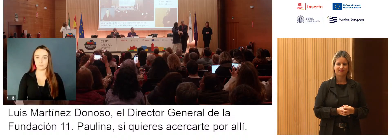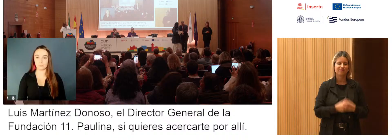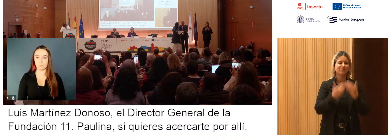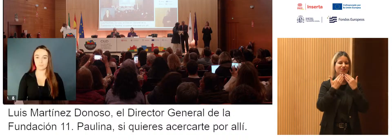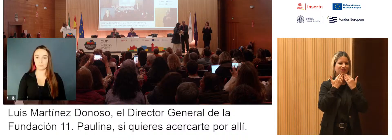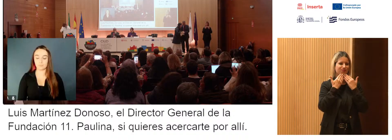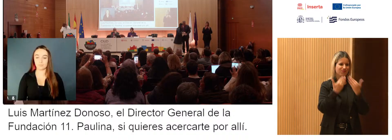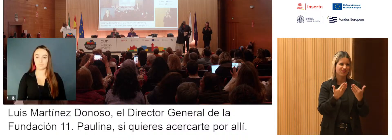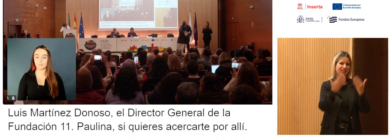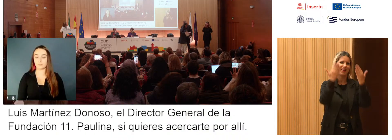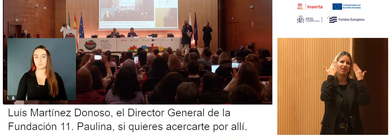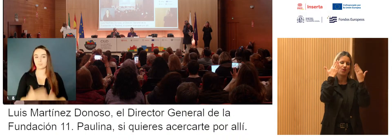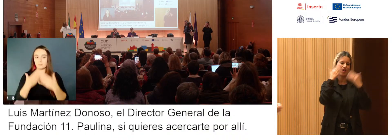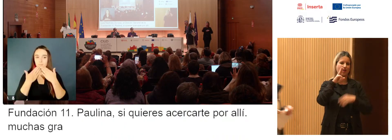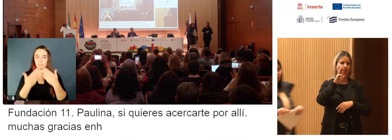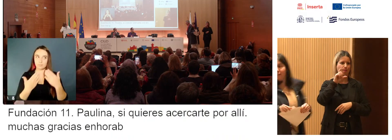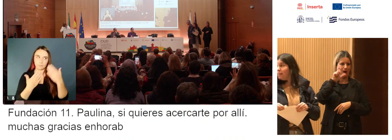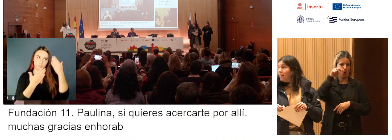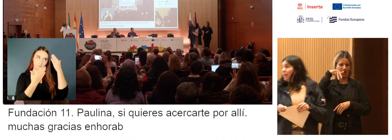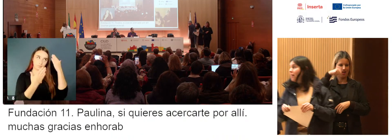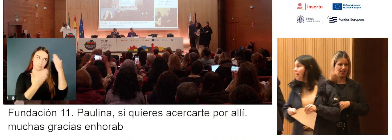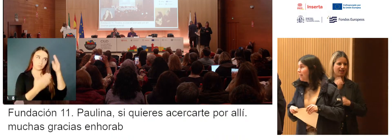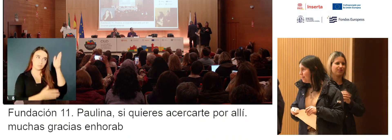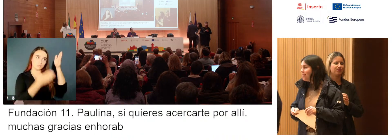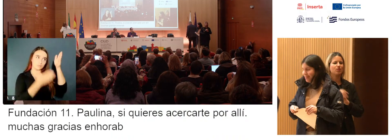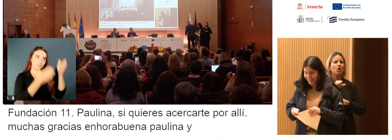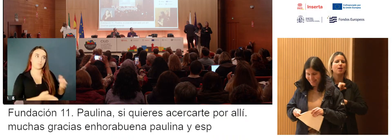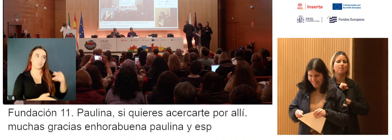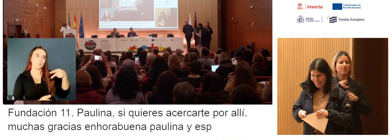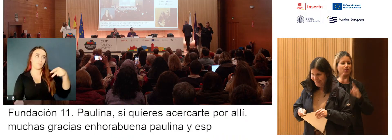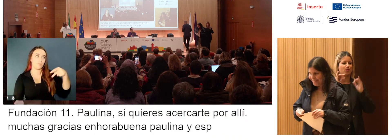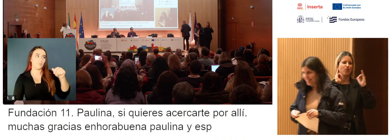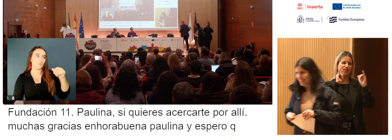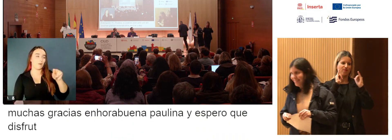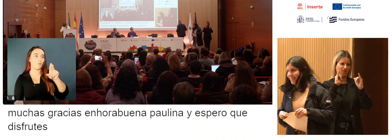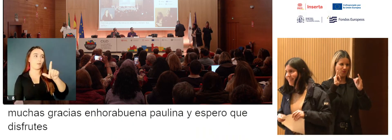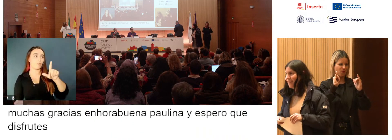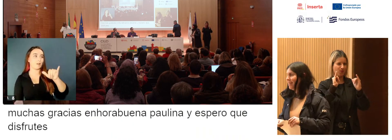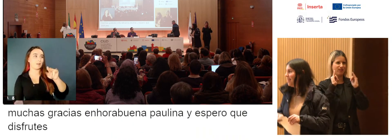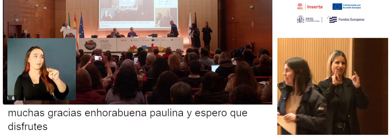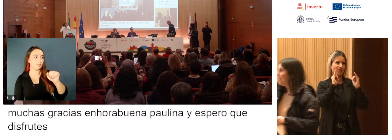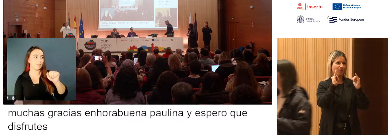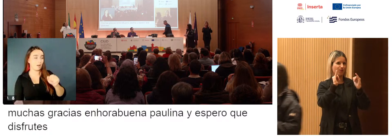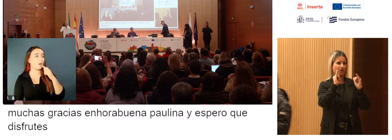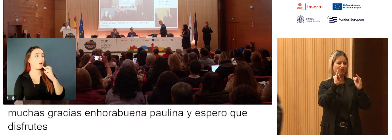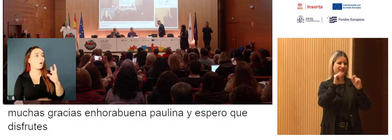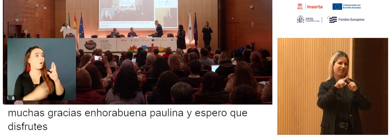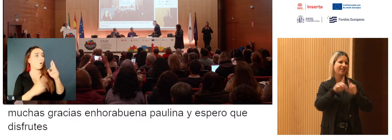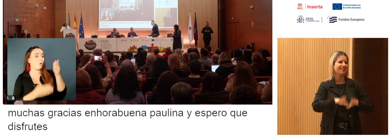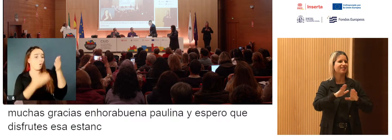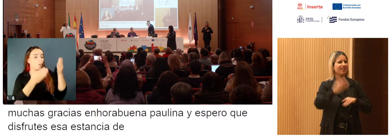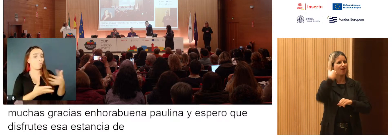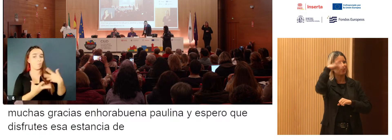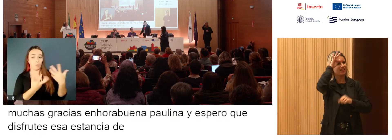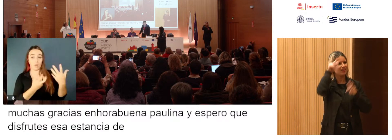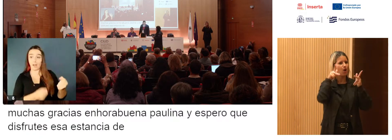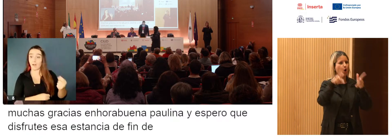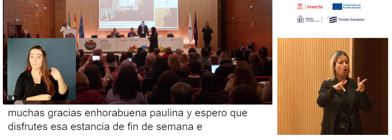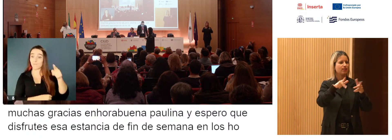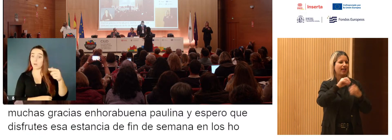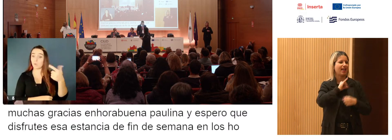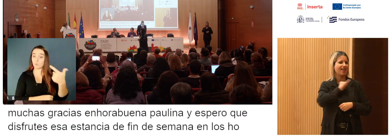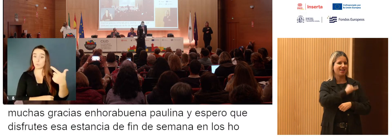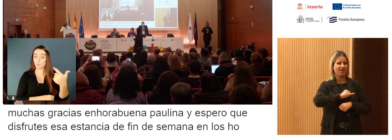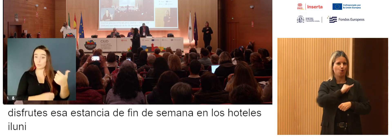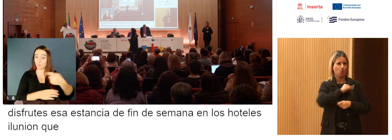Muchas gracias, enhorabuena, Paulina, y espero que disfrutes esa estancia de fin de semana en los hoteles Union que